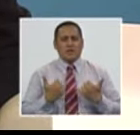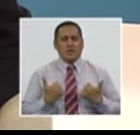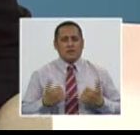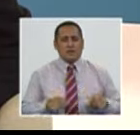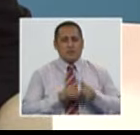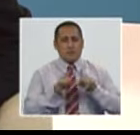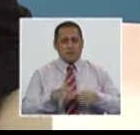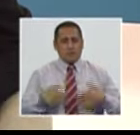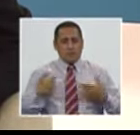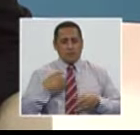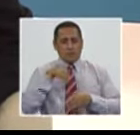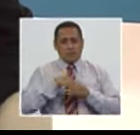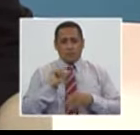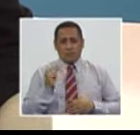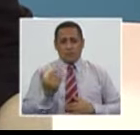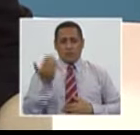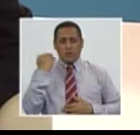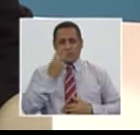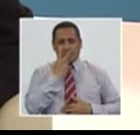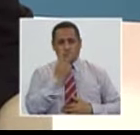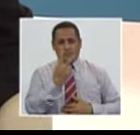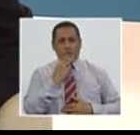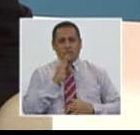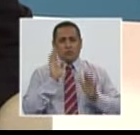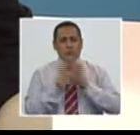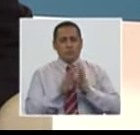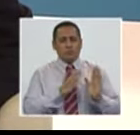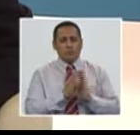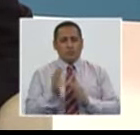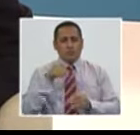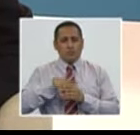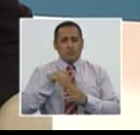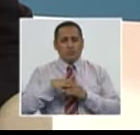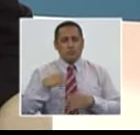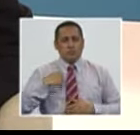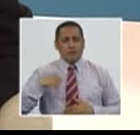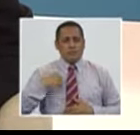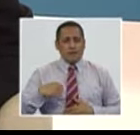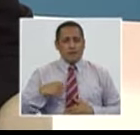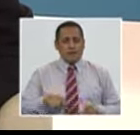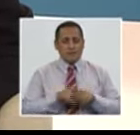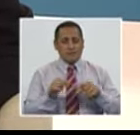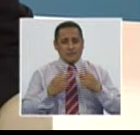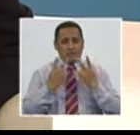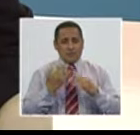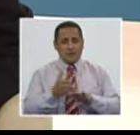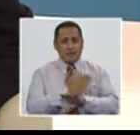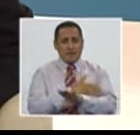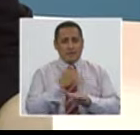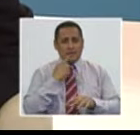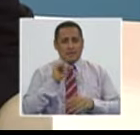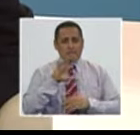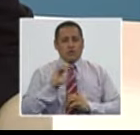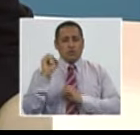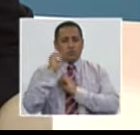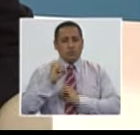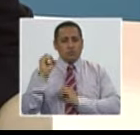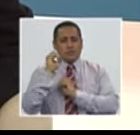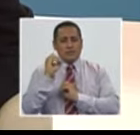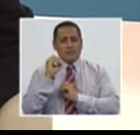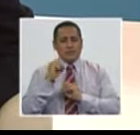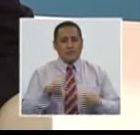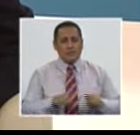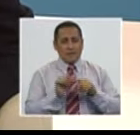decir ellos podrían votar hace poco hemos sido testigos de un proceso electoral que se llevó a cabo ya el 5 de octubre